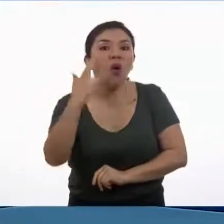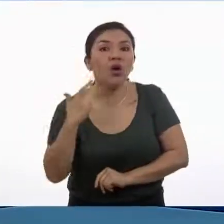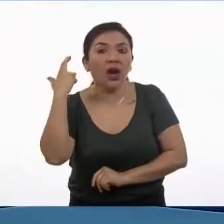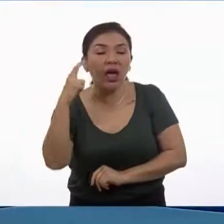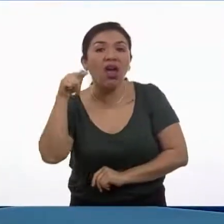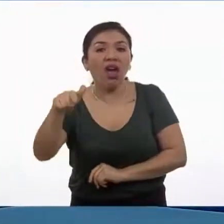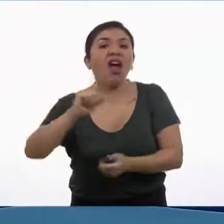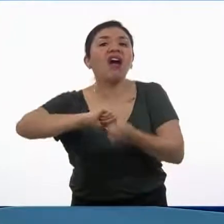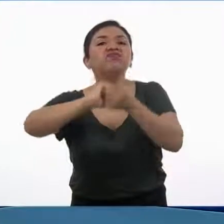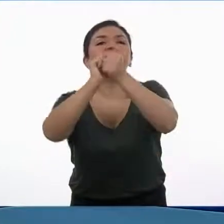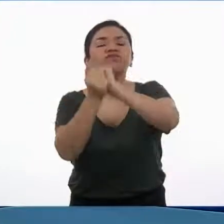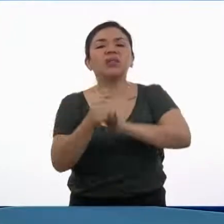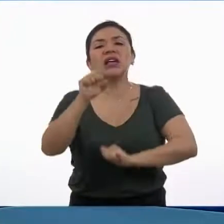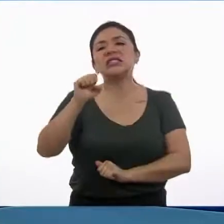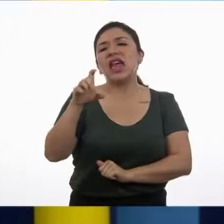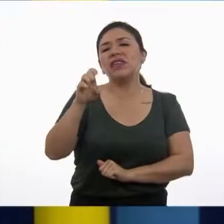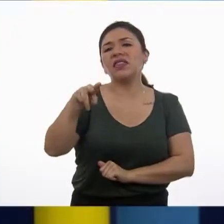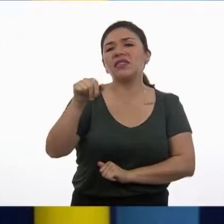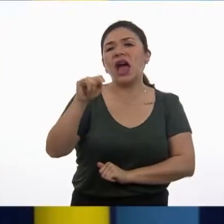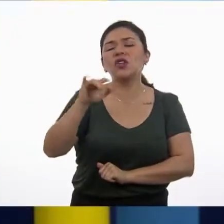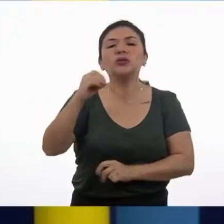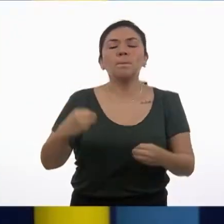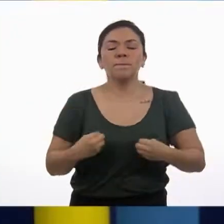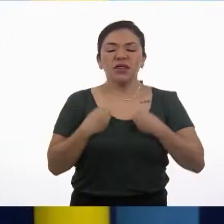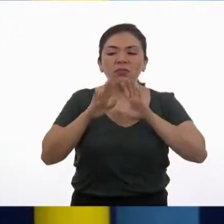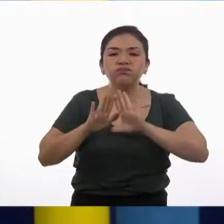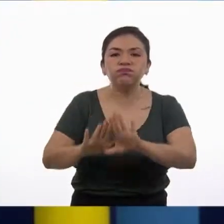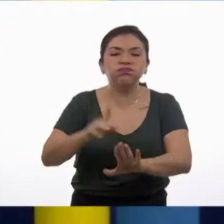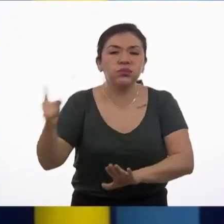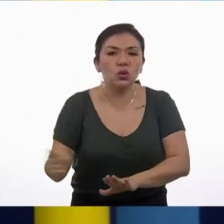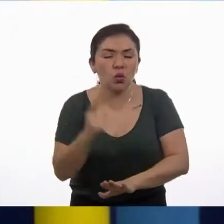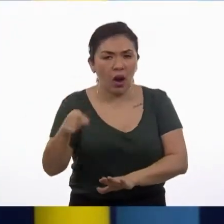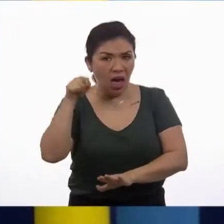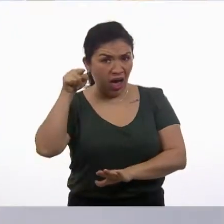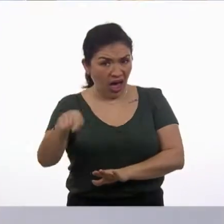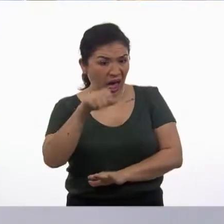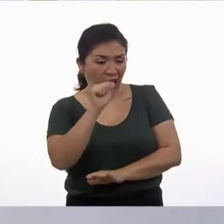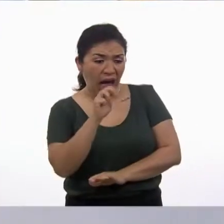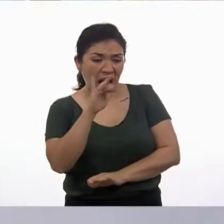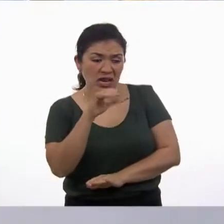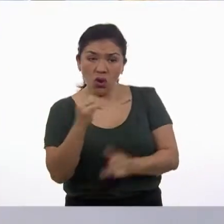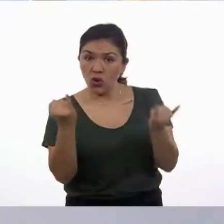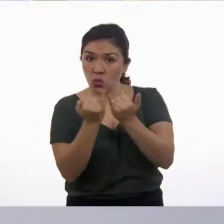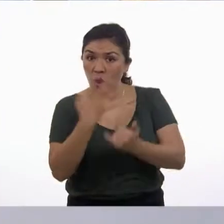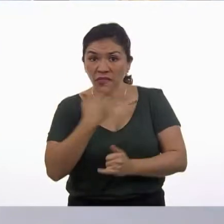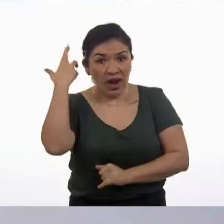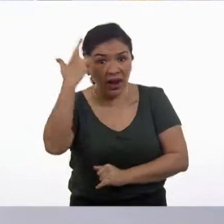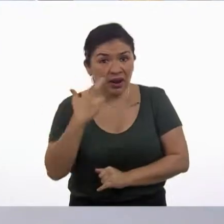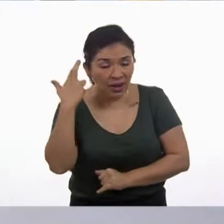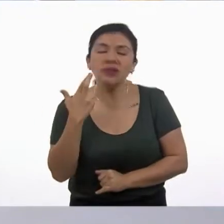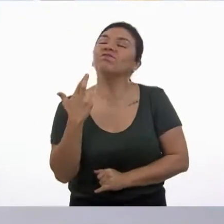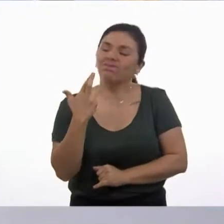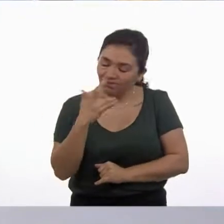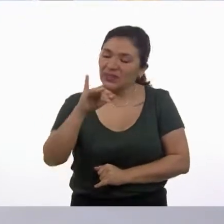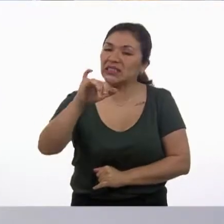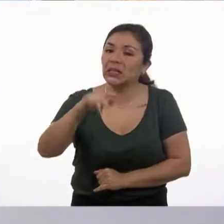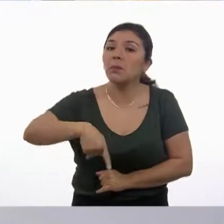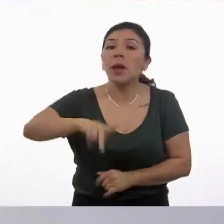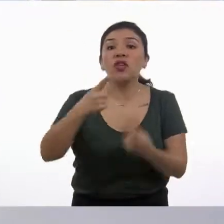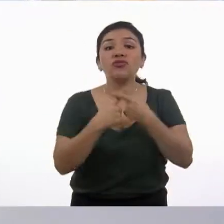tardaron en volverse sedentarios. ¿Estos arios también van a tener reyes? Pues sí, la diferencia es que